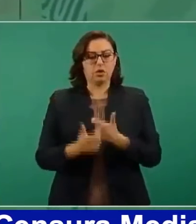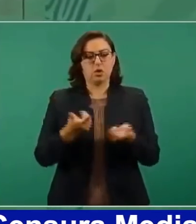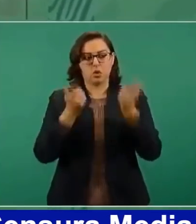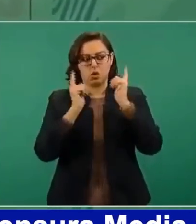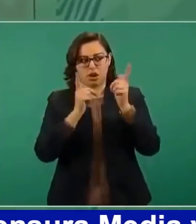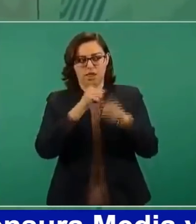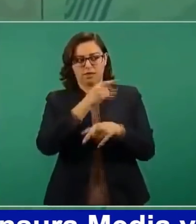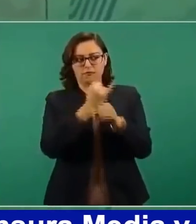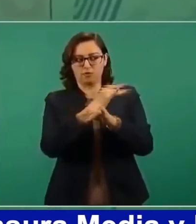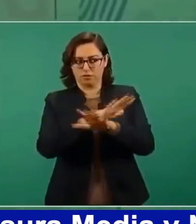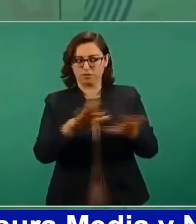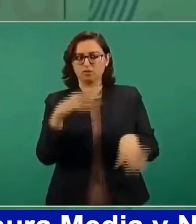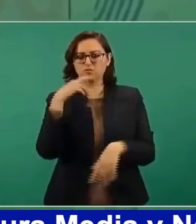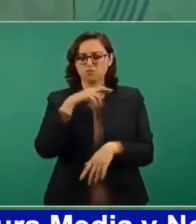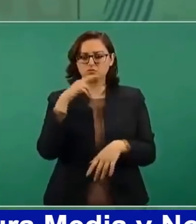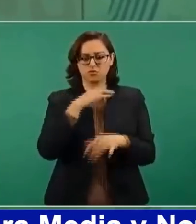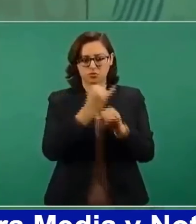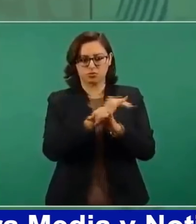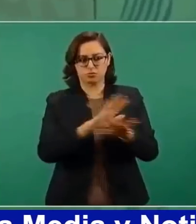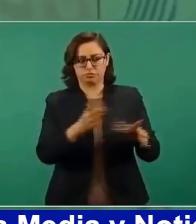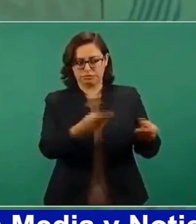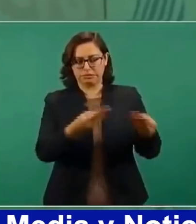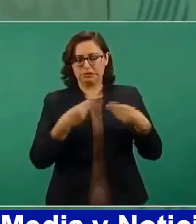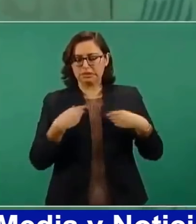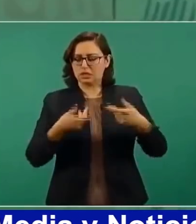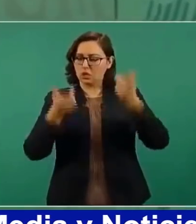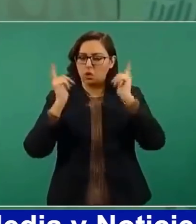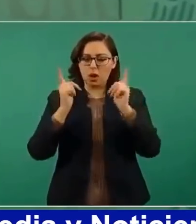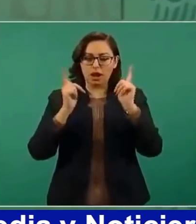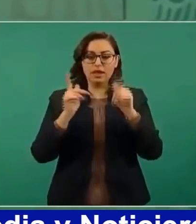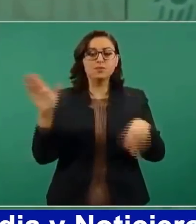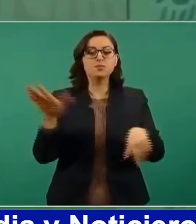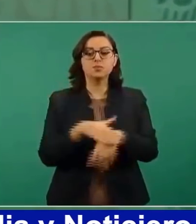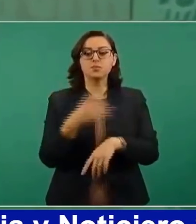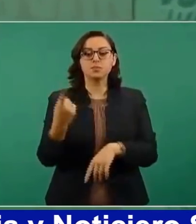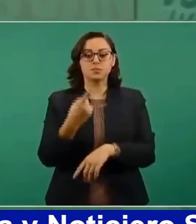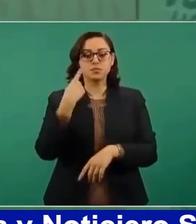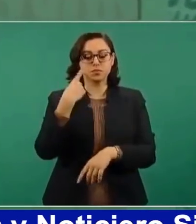año con año hacen un análisis